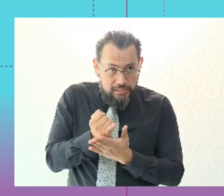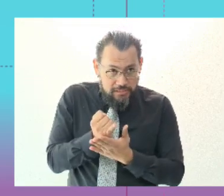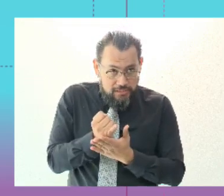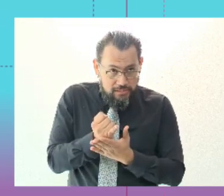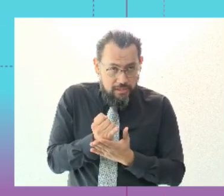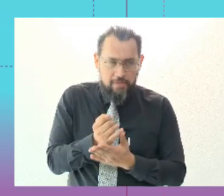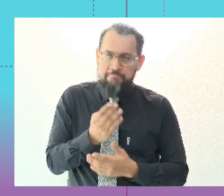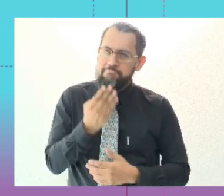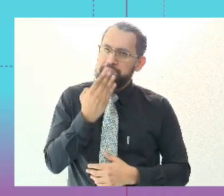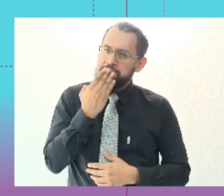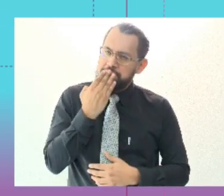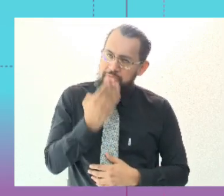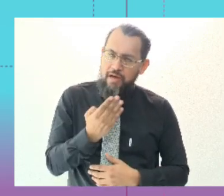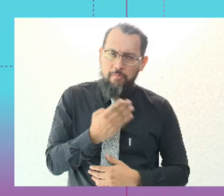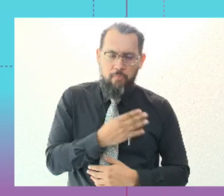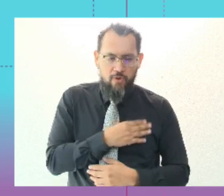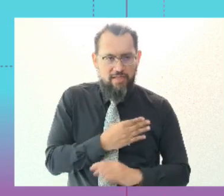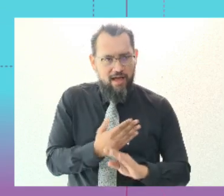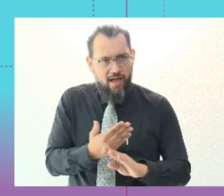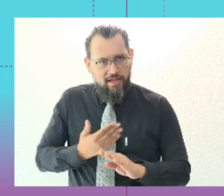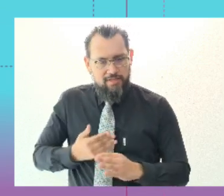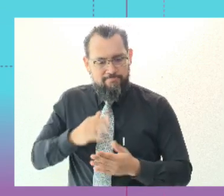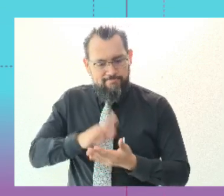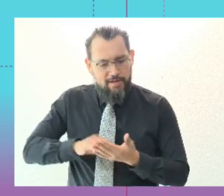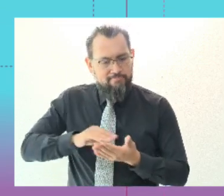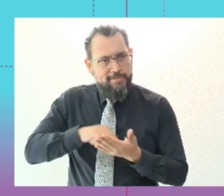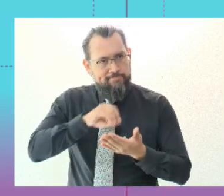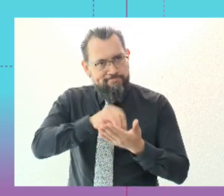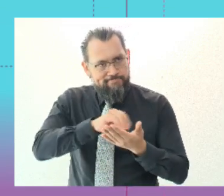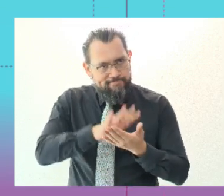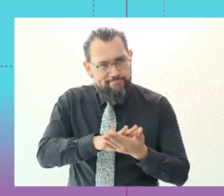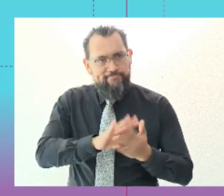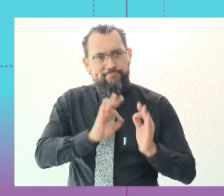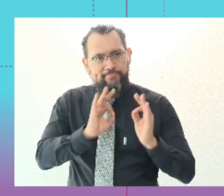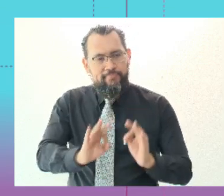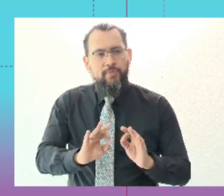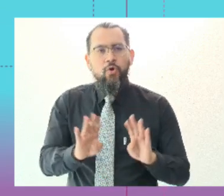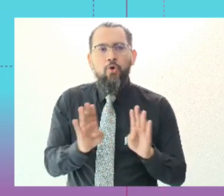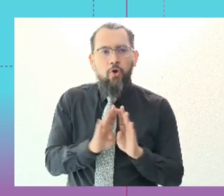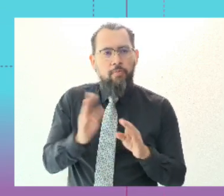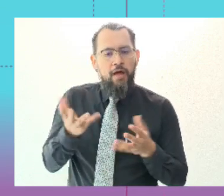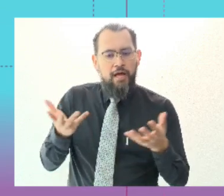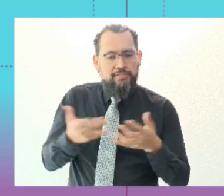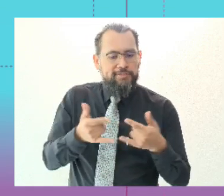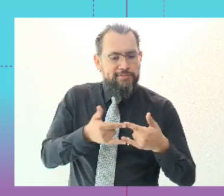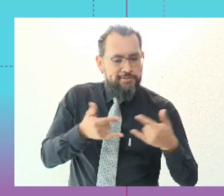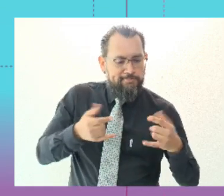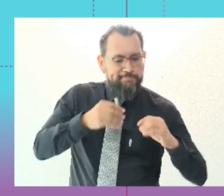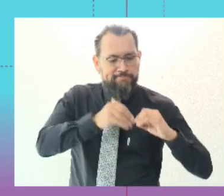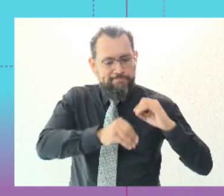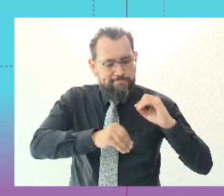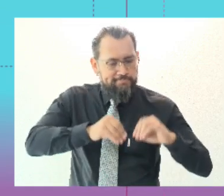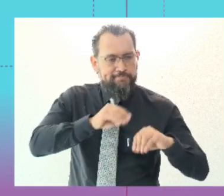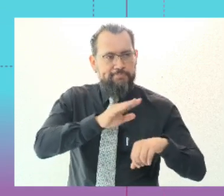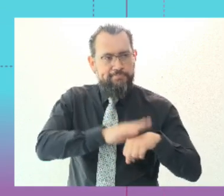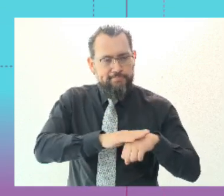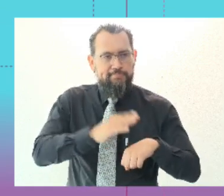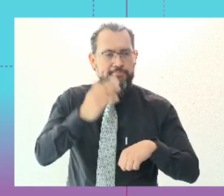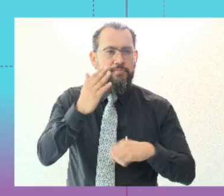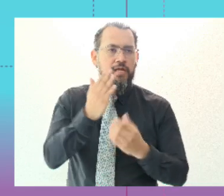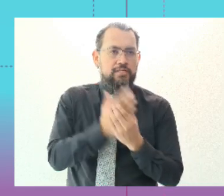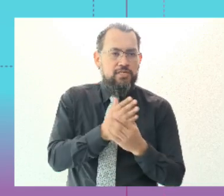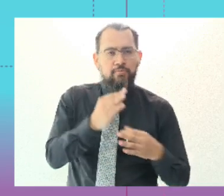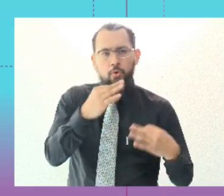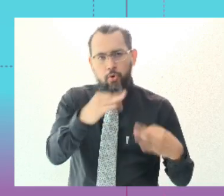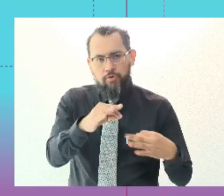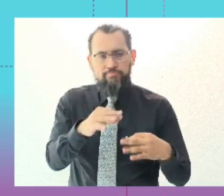qué bueno que sea siempre documentándolo, qué bueno que sea siempre generando memoria institucional, qué bueno que sea siempre